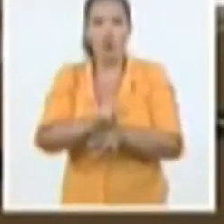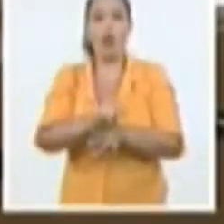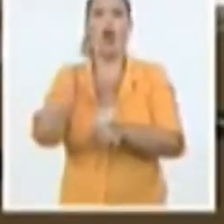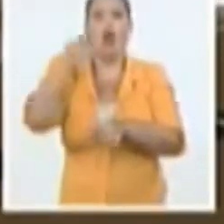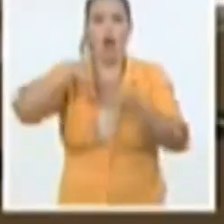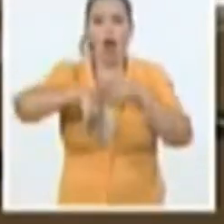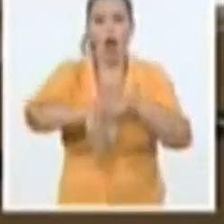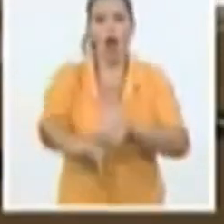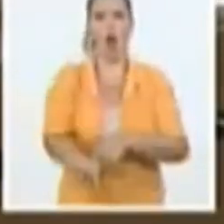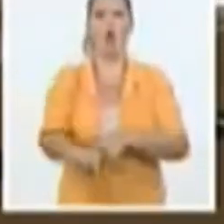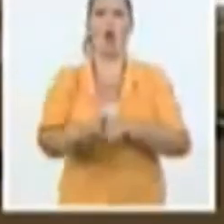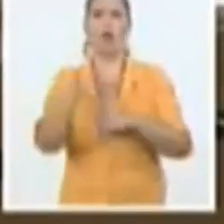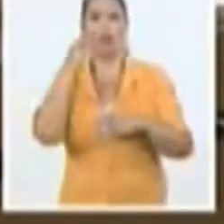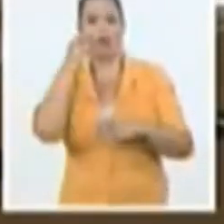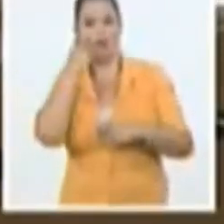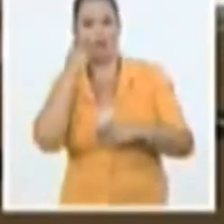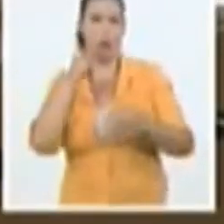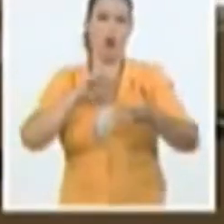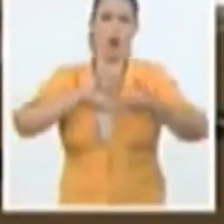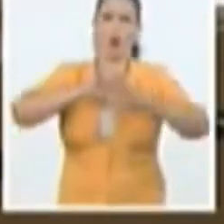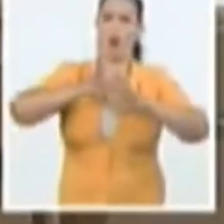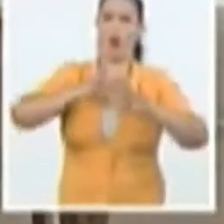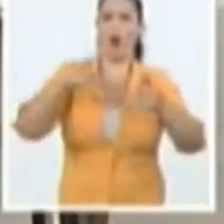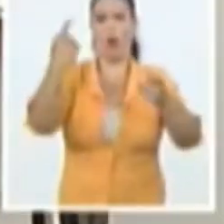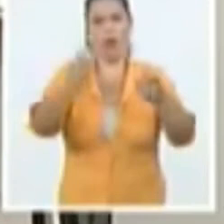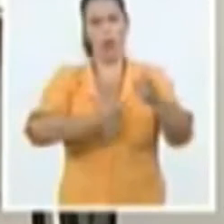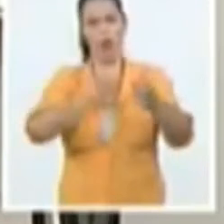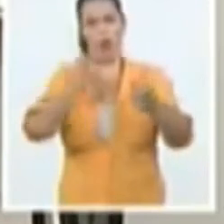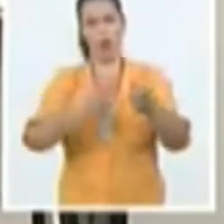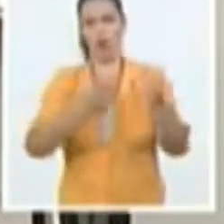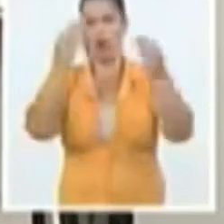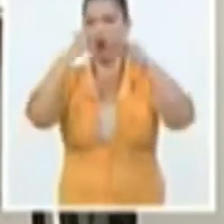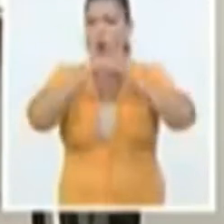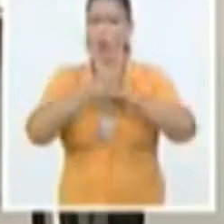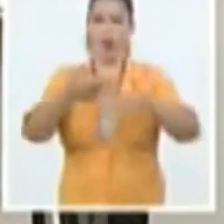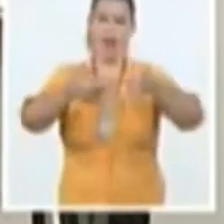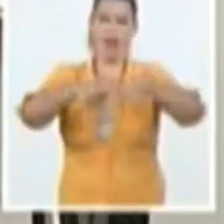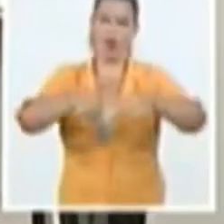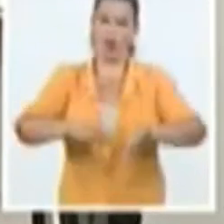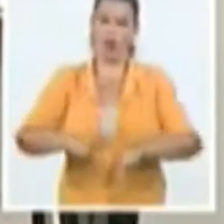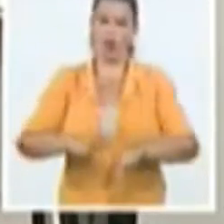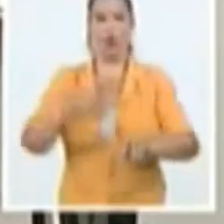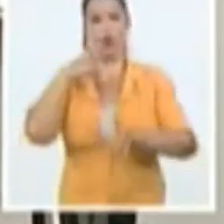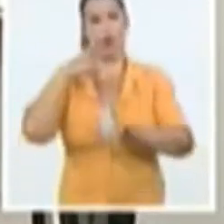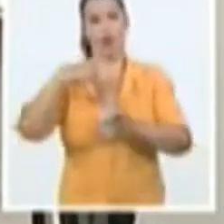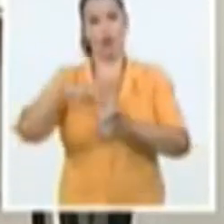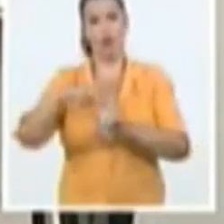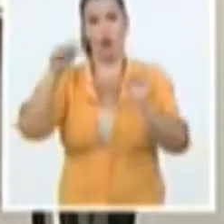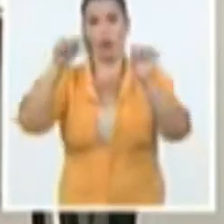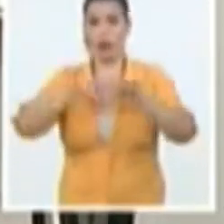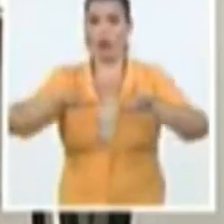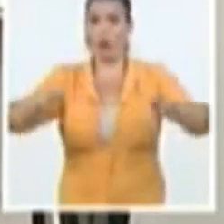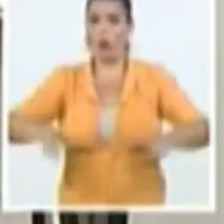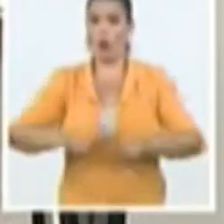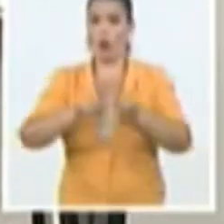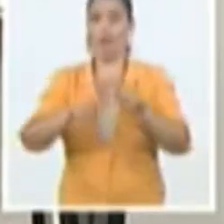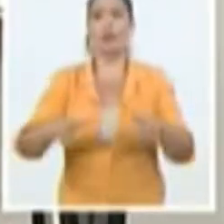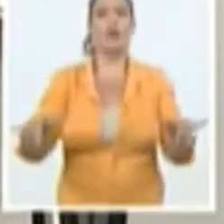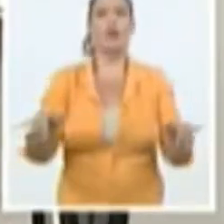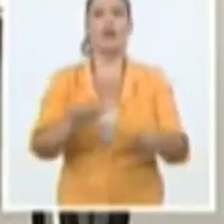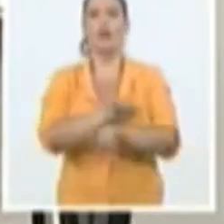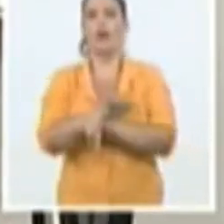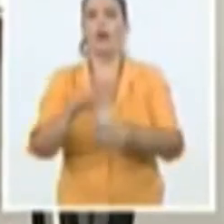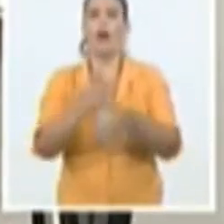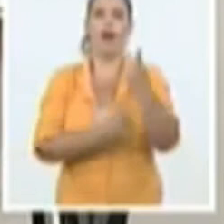no violenta para asesorarse, para ejecutar en Cuba algunas de estas acciones. Aquí